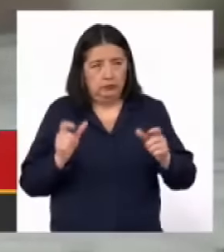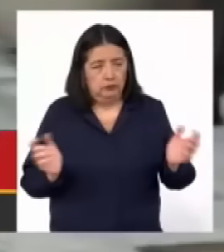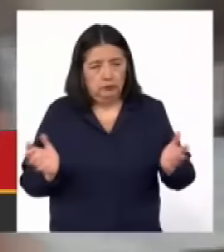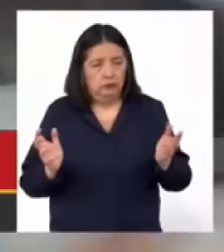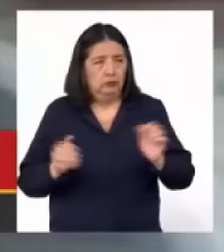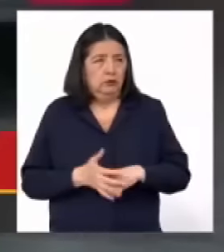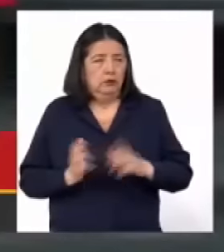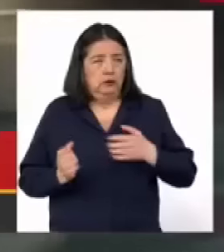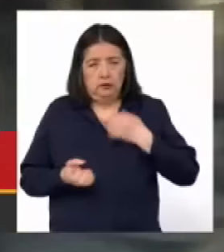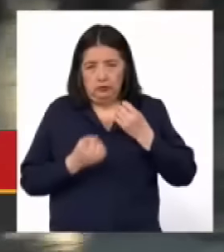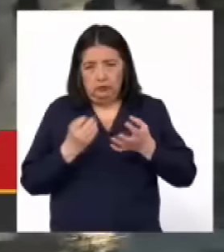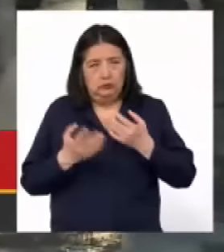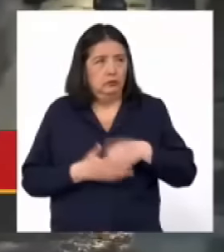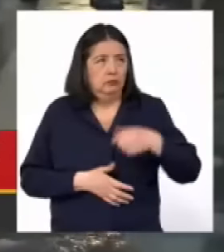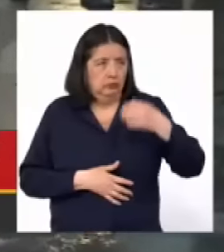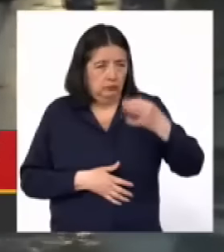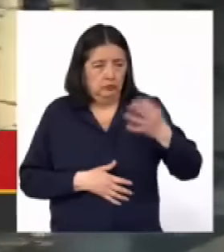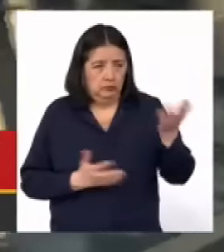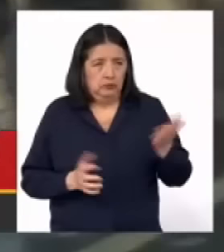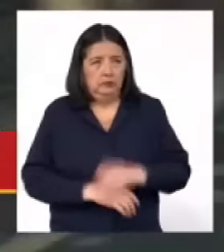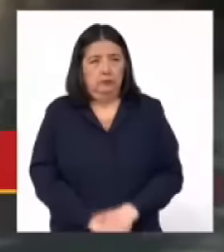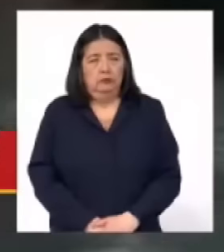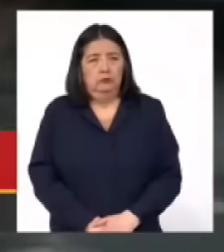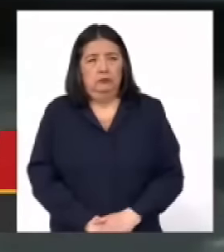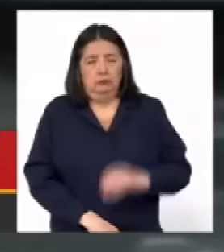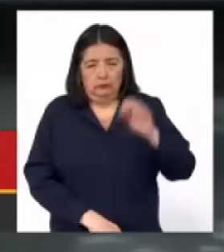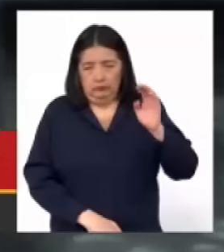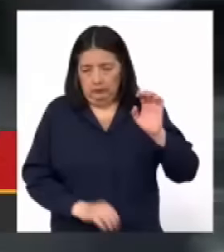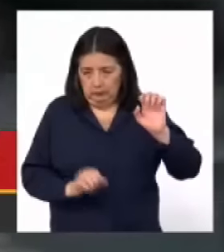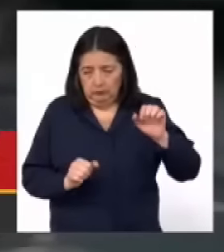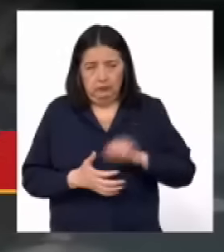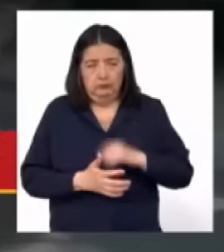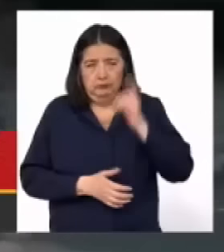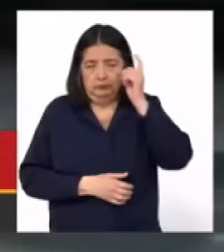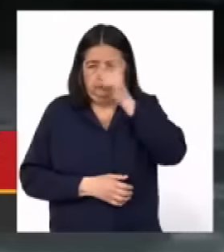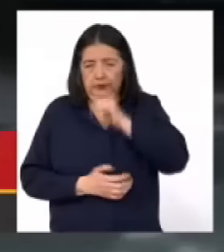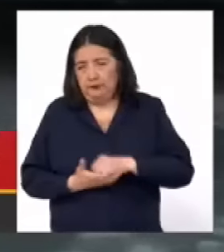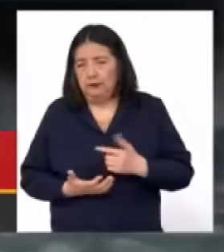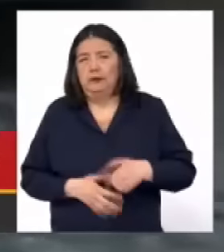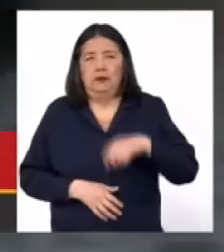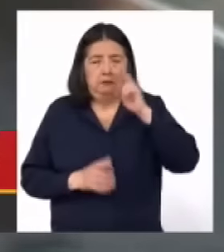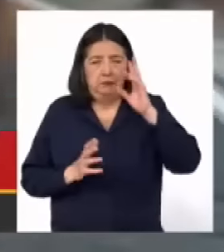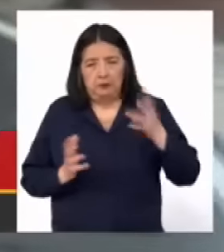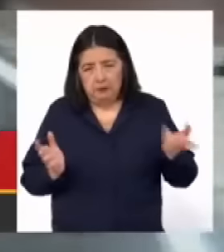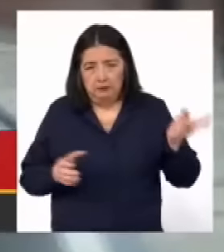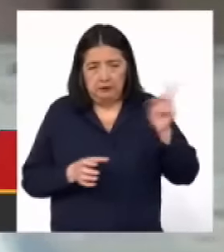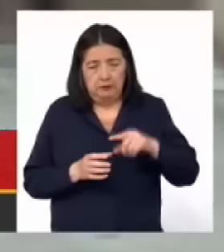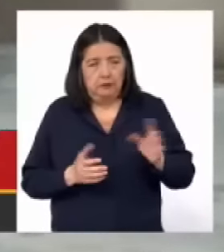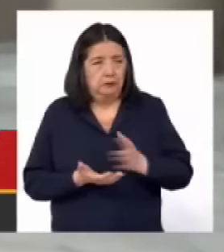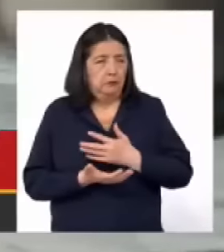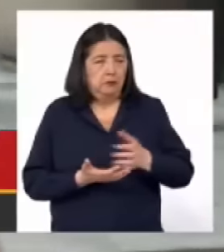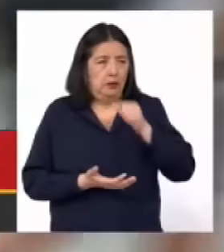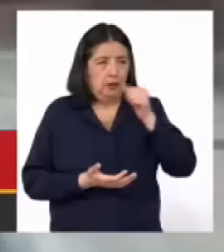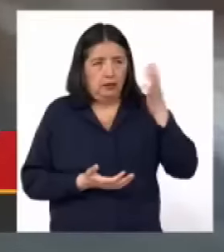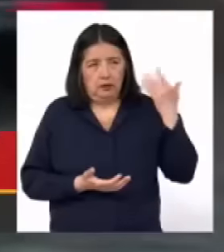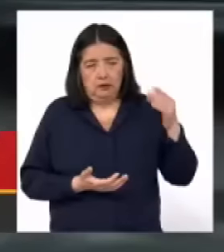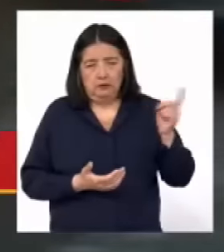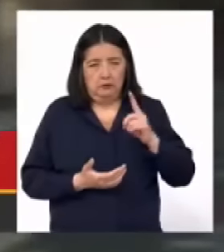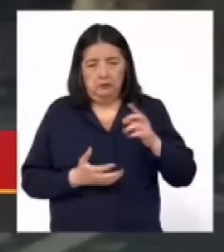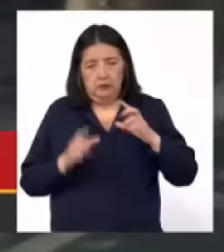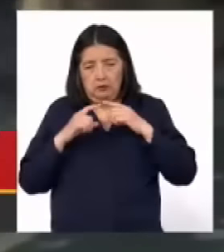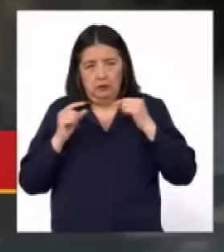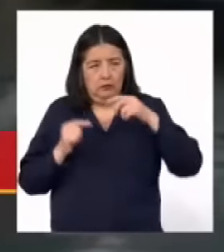hay que contarle a la gente lo que verdaderamente está pasando. Brasilia se le hizo complicado al hincha peruano. Ayer no hubo hinchas en el hotel